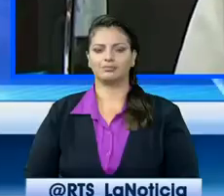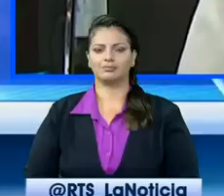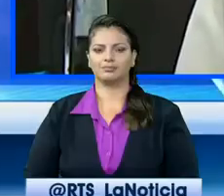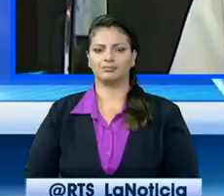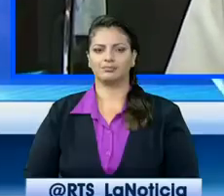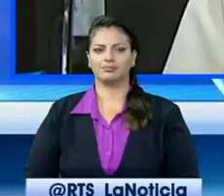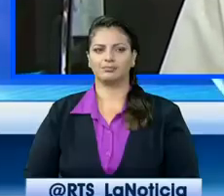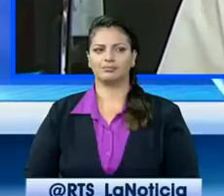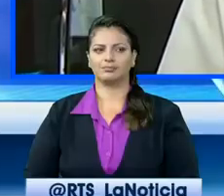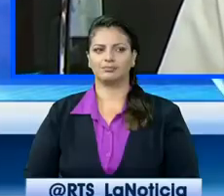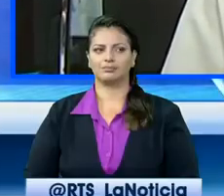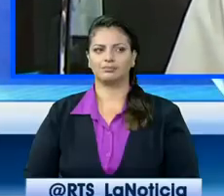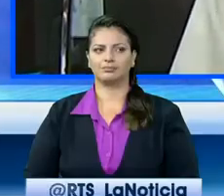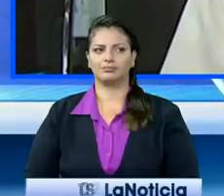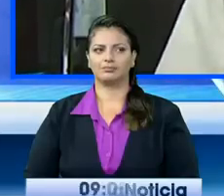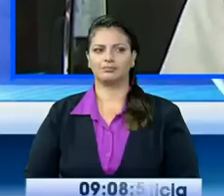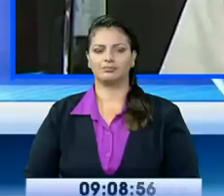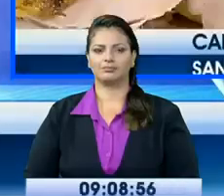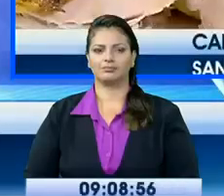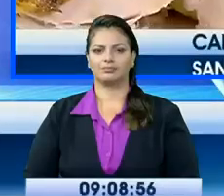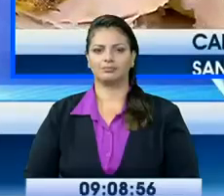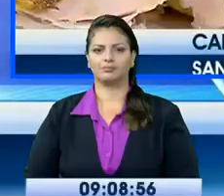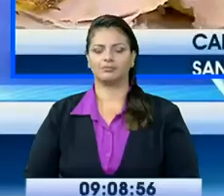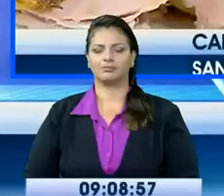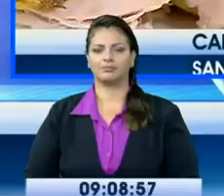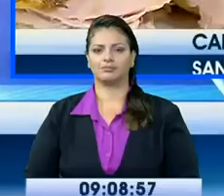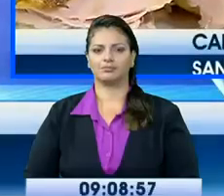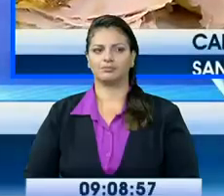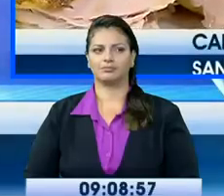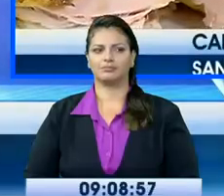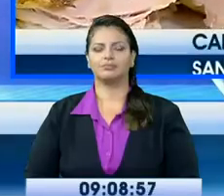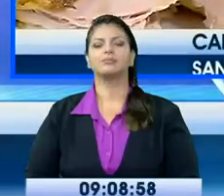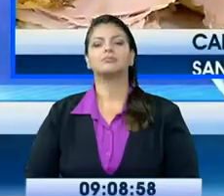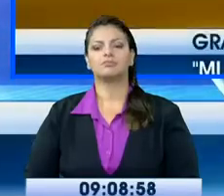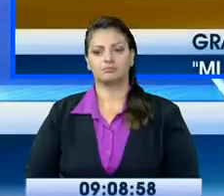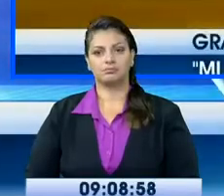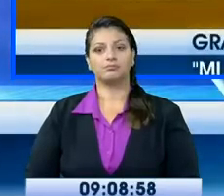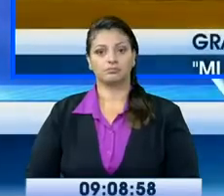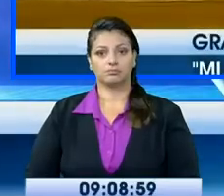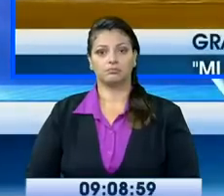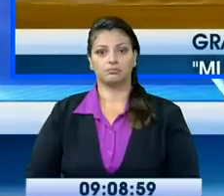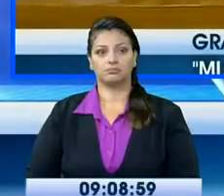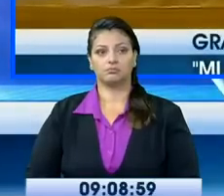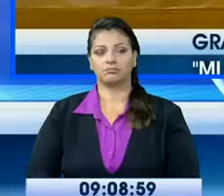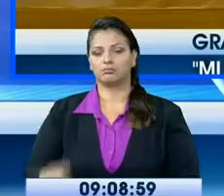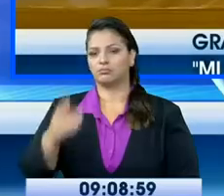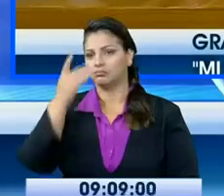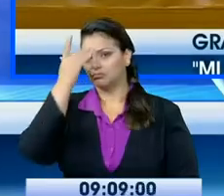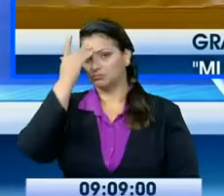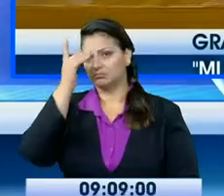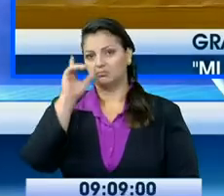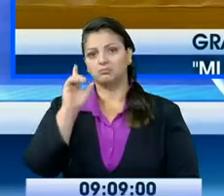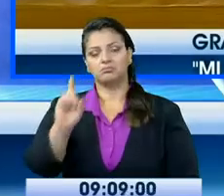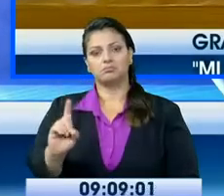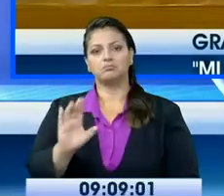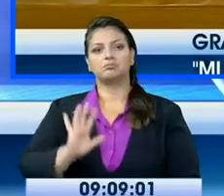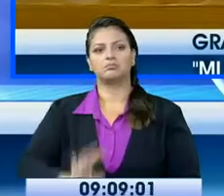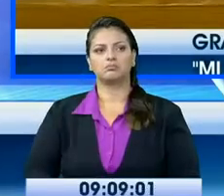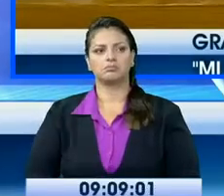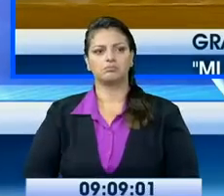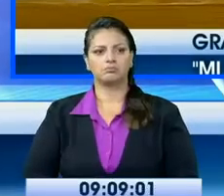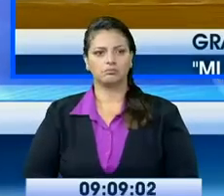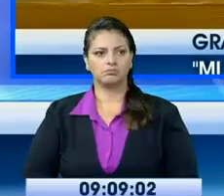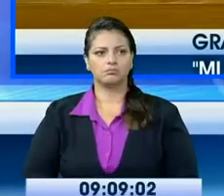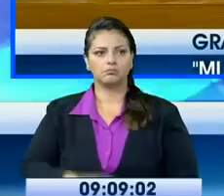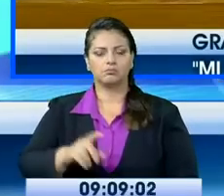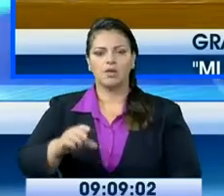tremendo. No, entonces, riquísimo. La que sabe de sabores es María Ruth. Y María Ruth tomó la decisión. Claro. Pero que los sándwiches son espectaculares, son espectaculares. El caldo de salchicha está